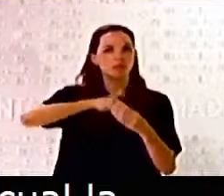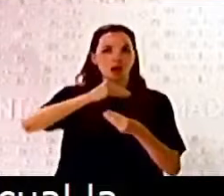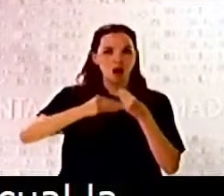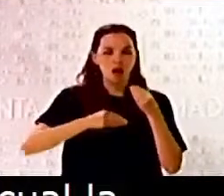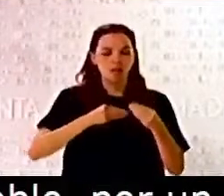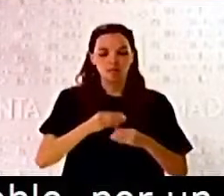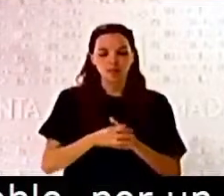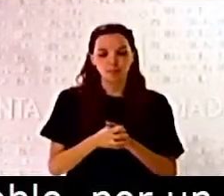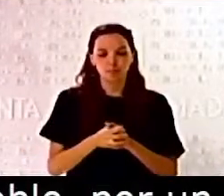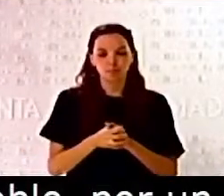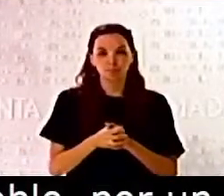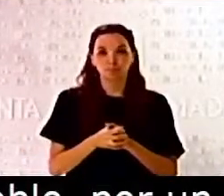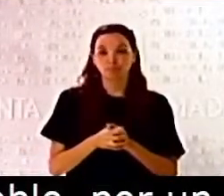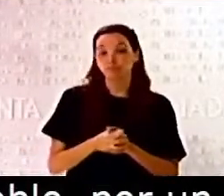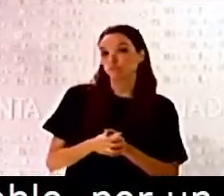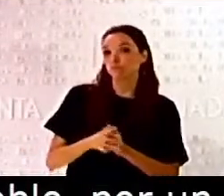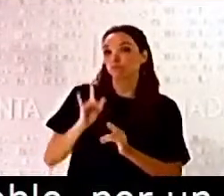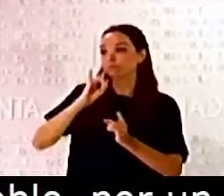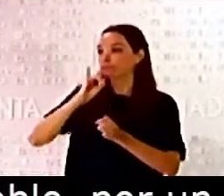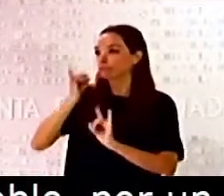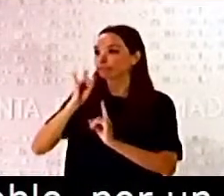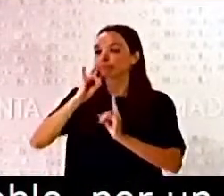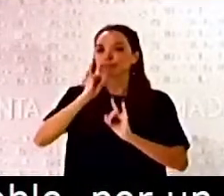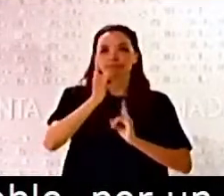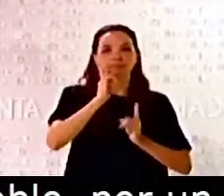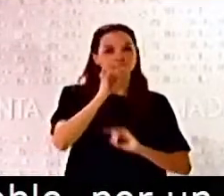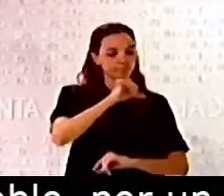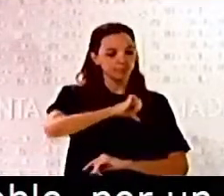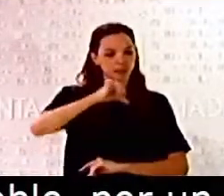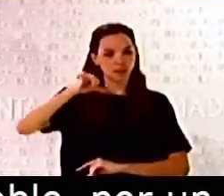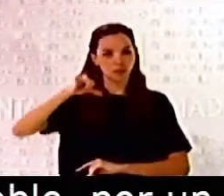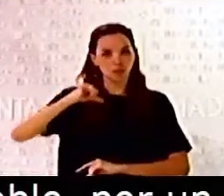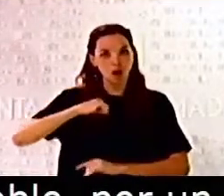vamos a seguir con los llamamientos individualizados desde las áreas de salud